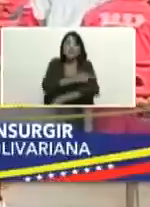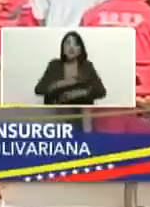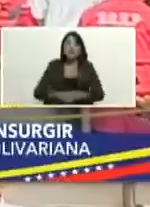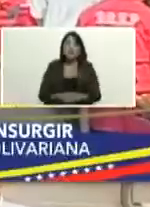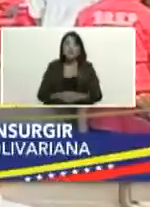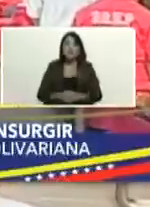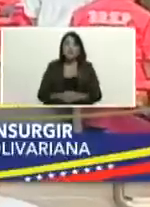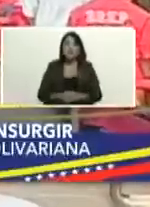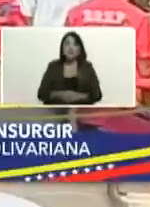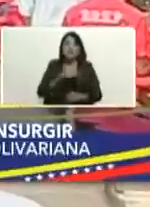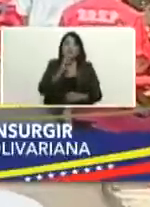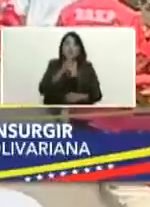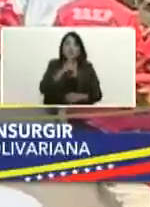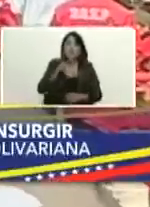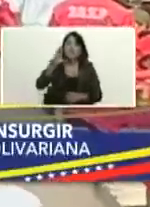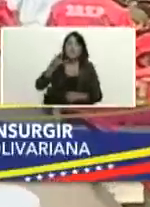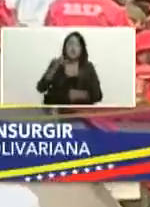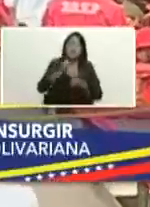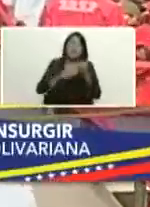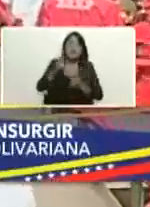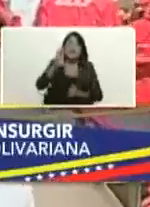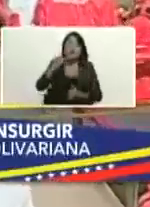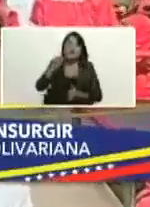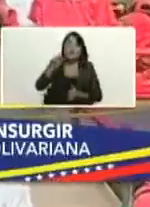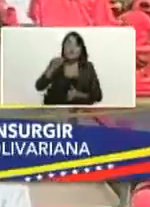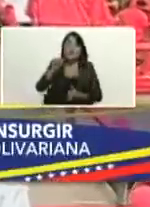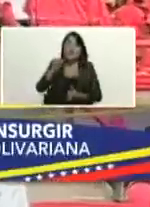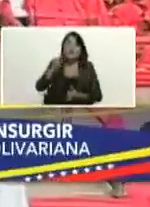Pedro Carmona Estanga.